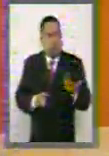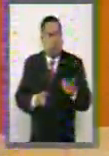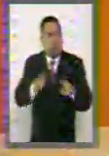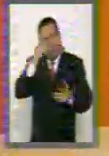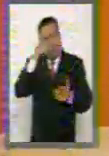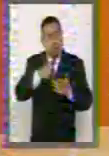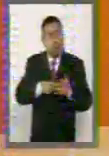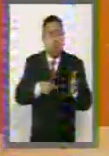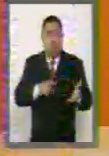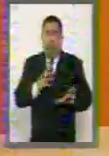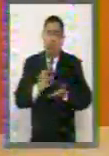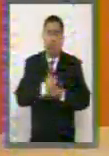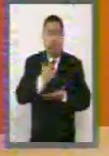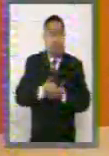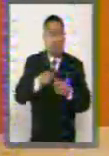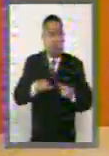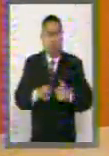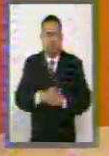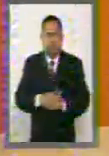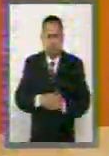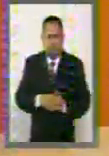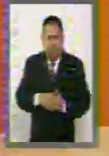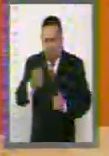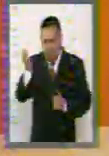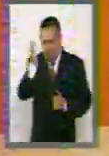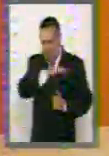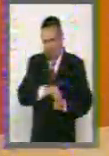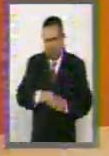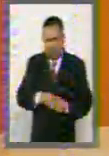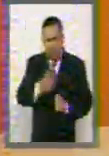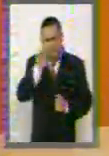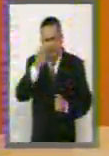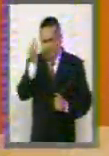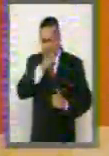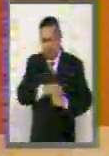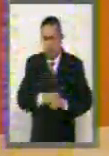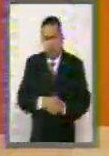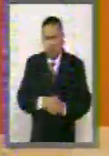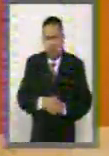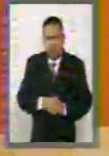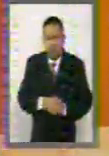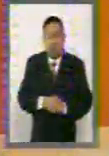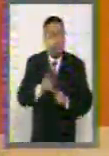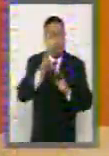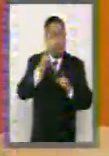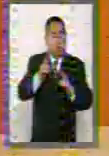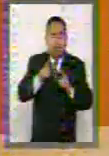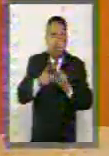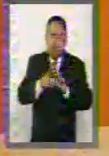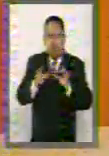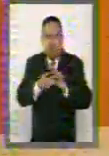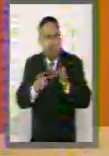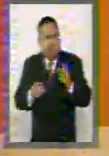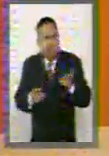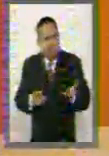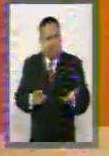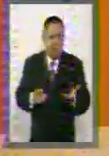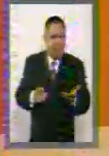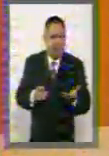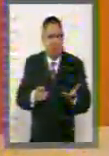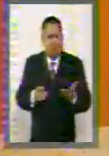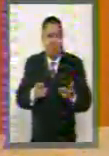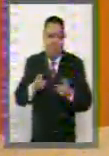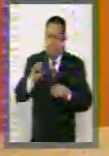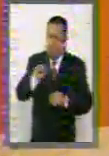que ganan el día de hoy es un falso espejismo. Una corte débil, sin